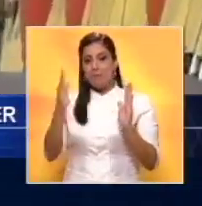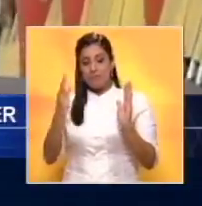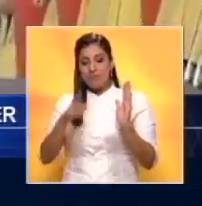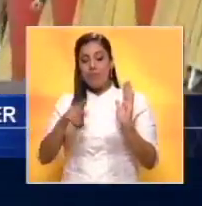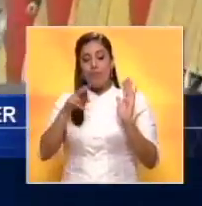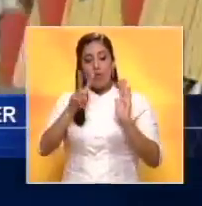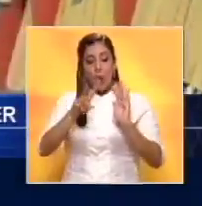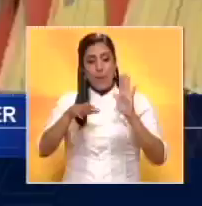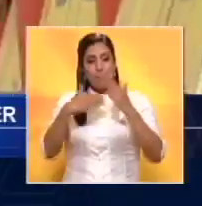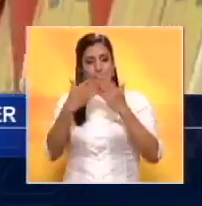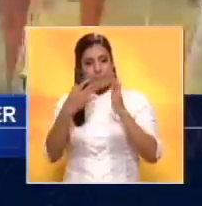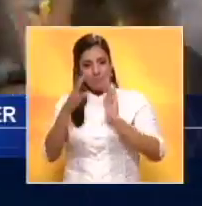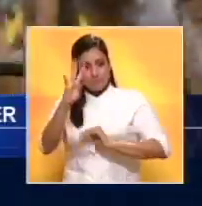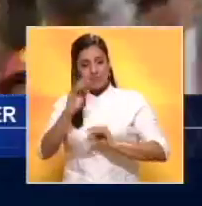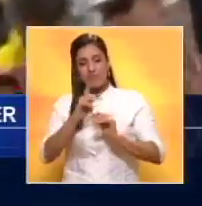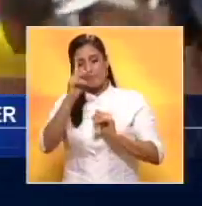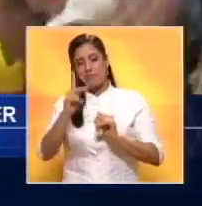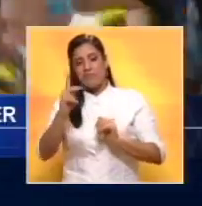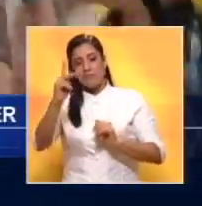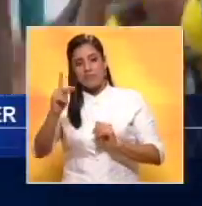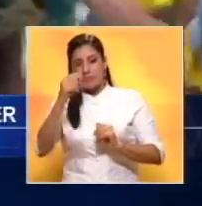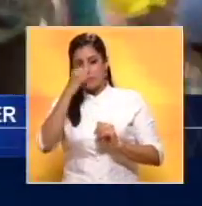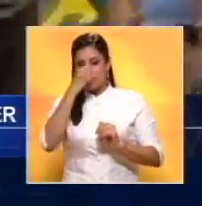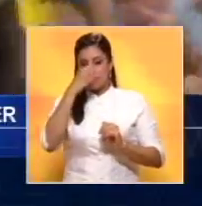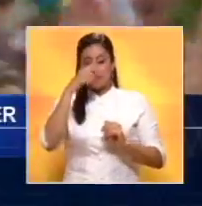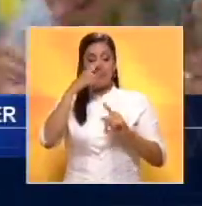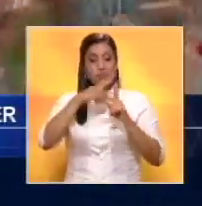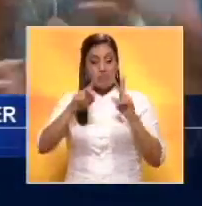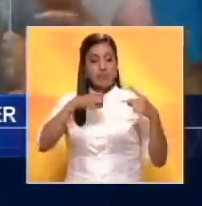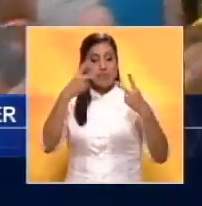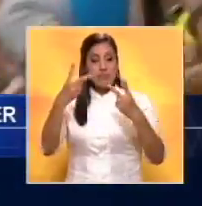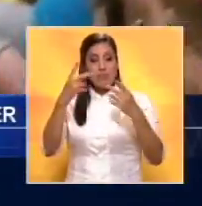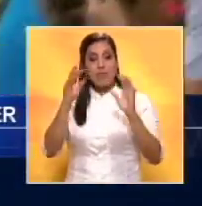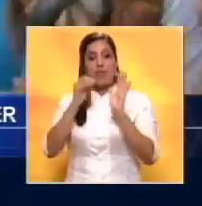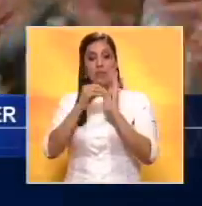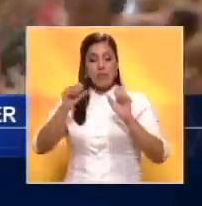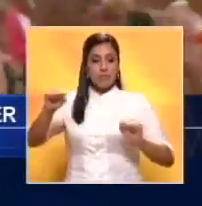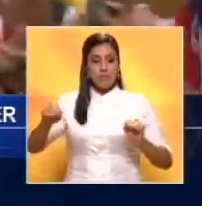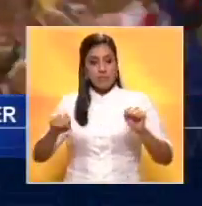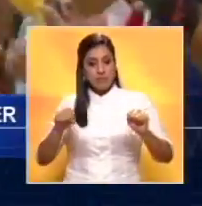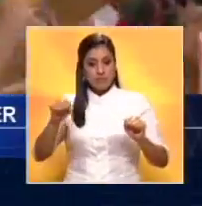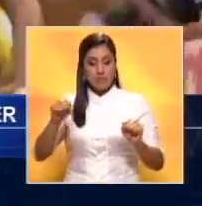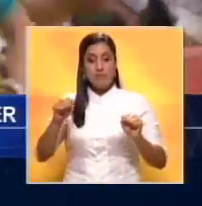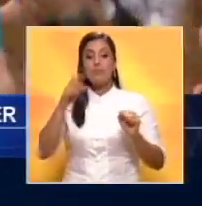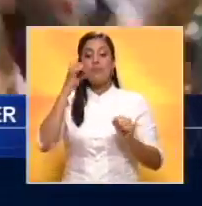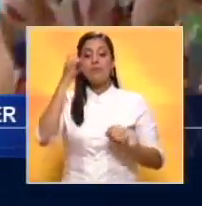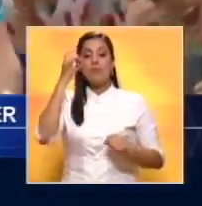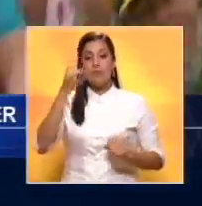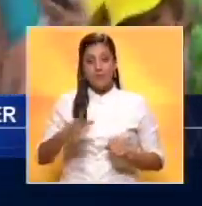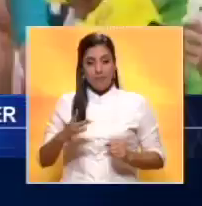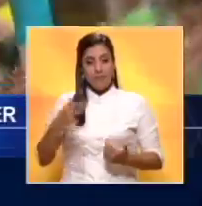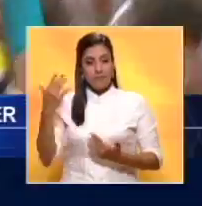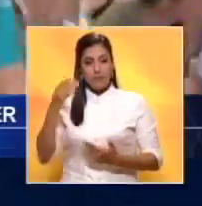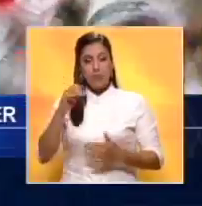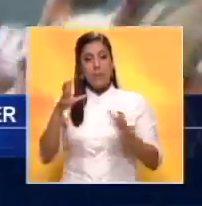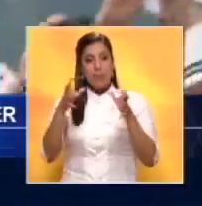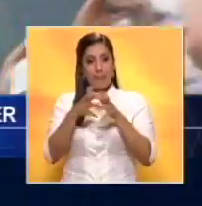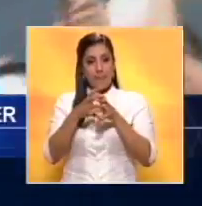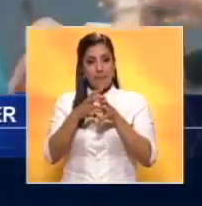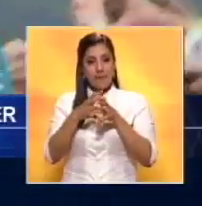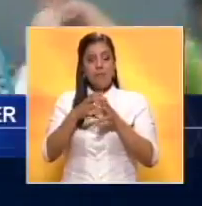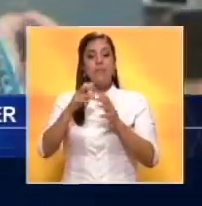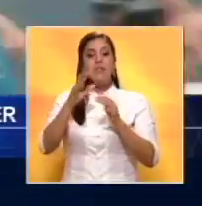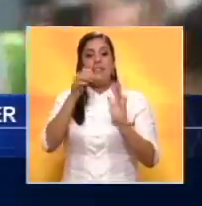de 214,5 kilómetros de recorrido y el nuevo portador del maillot jaune es el italiano Fabio Aru del equipo